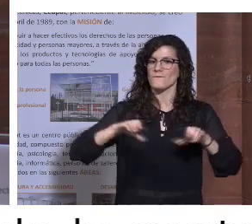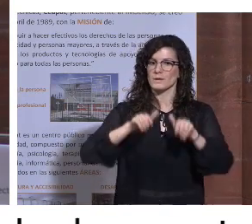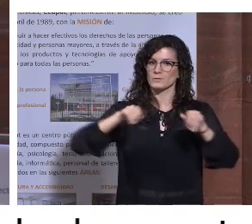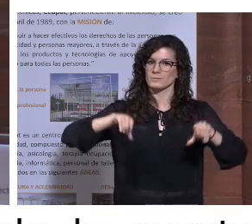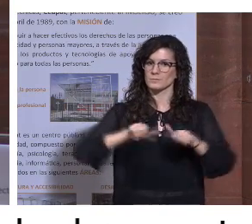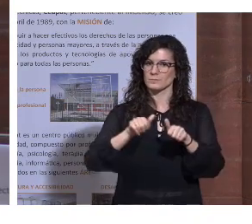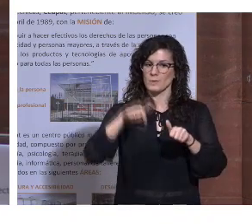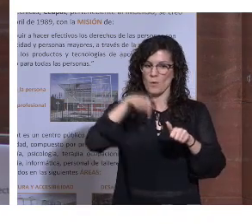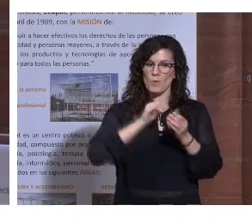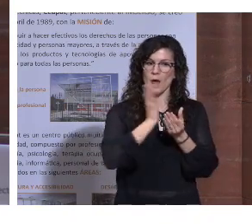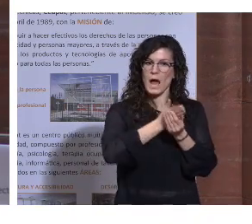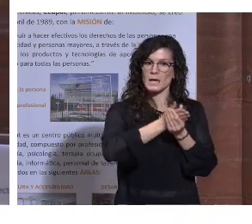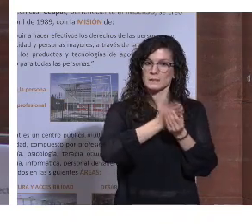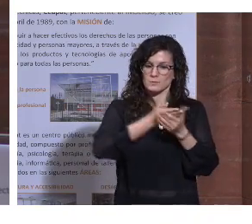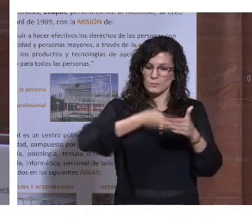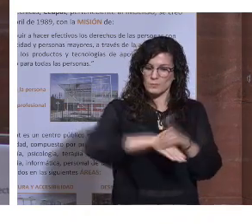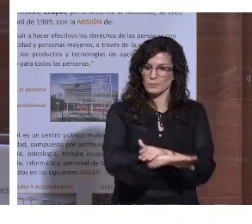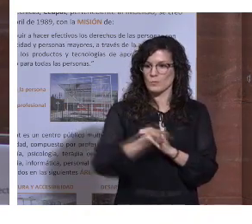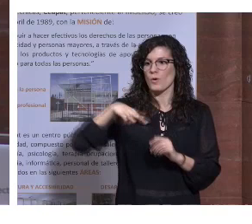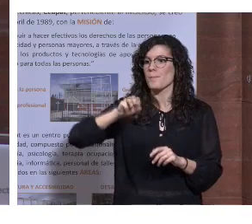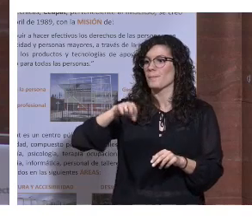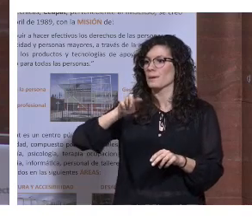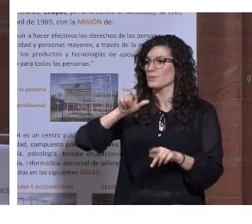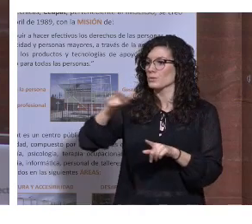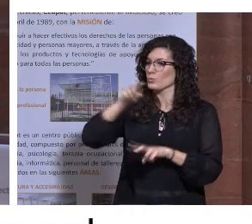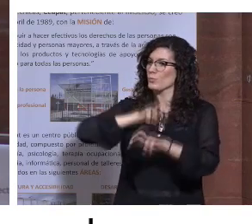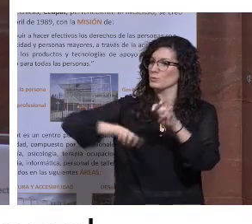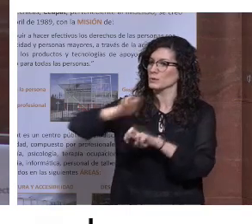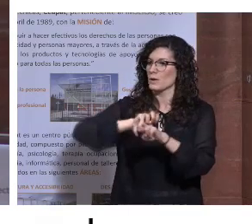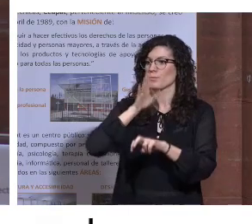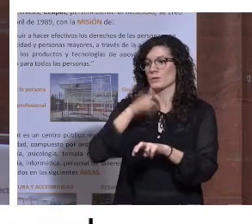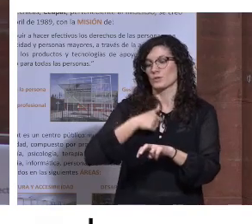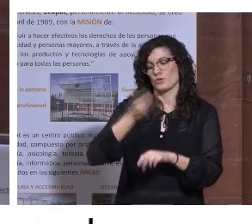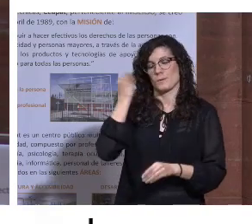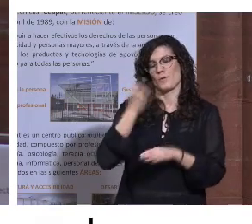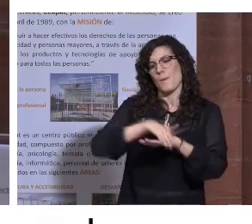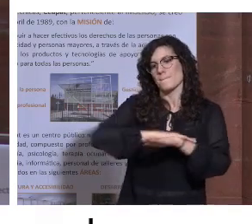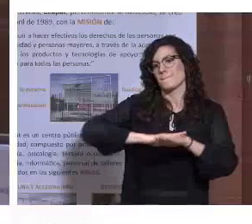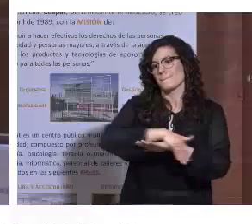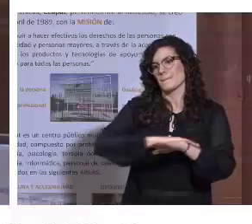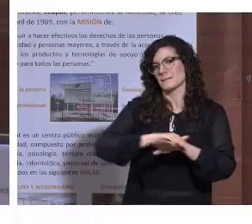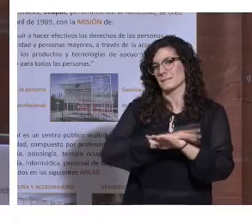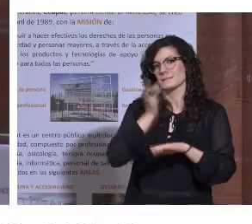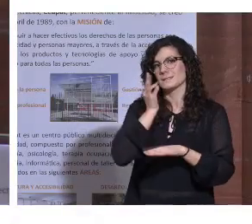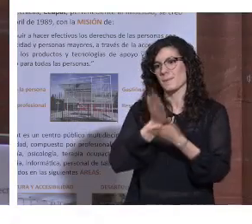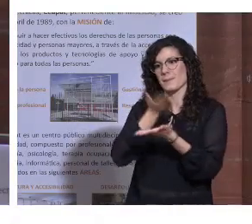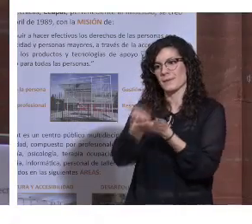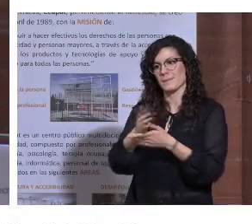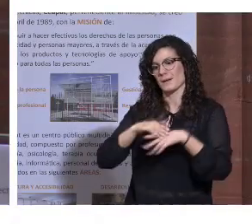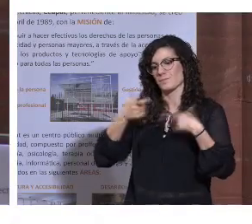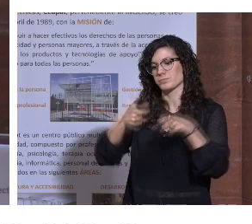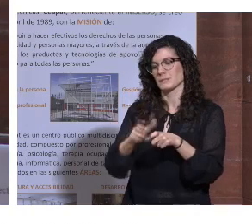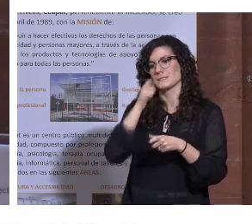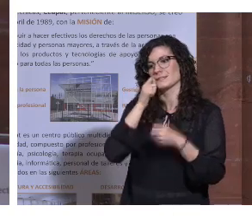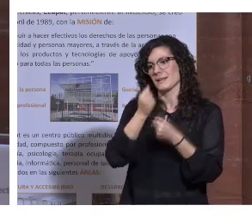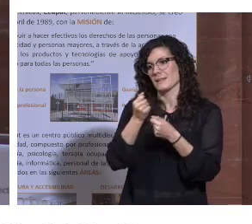archivo. Manuel, búscalo, porque yo creo que te lo va a pedir la ministra en la parte de sanidad, de